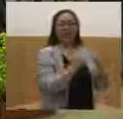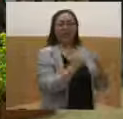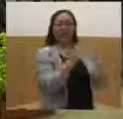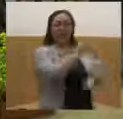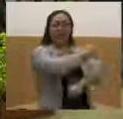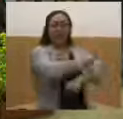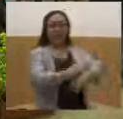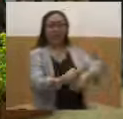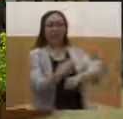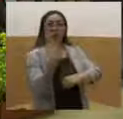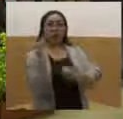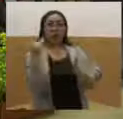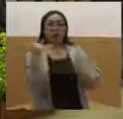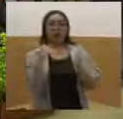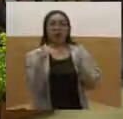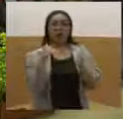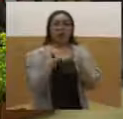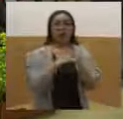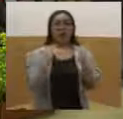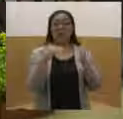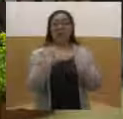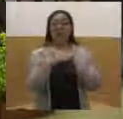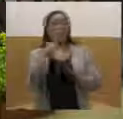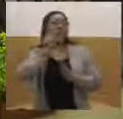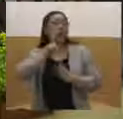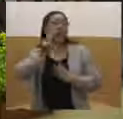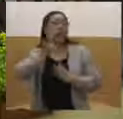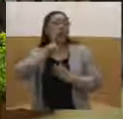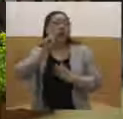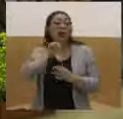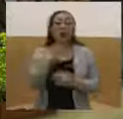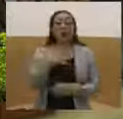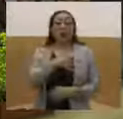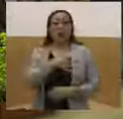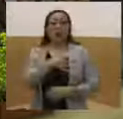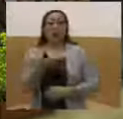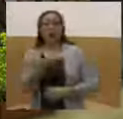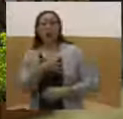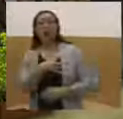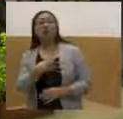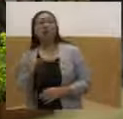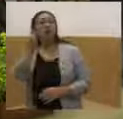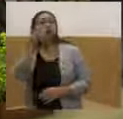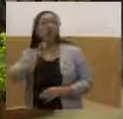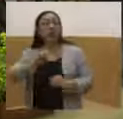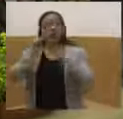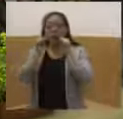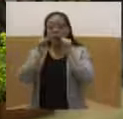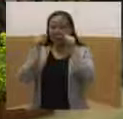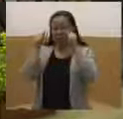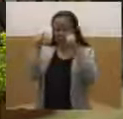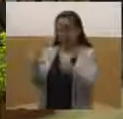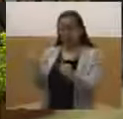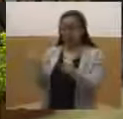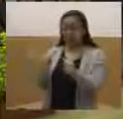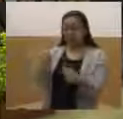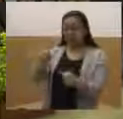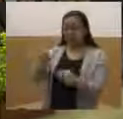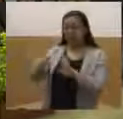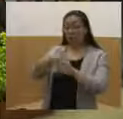de mujeres, acerca de más de 200 mil hijas e hijos atendidos en situación de